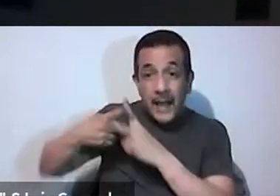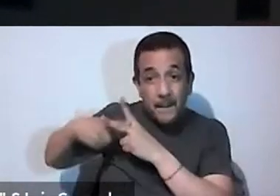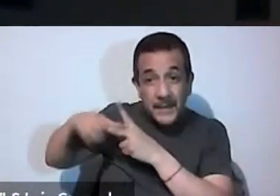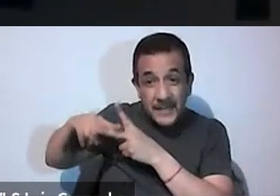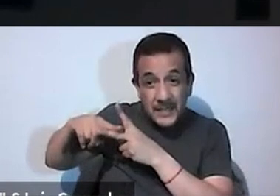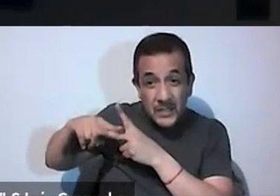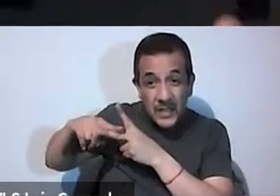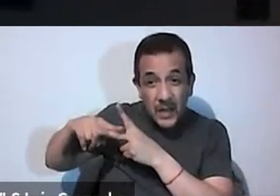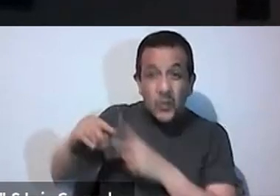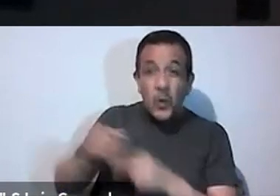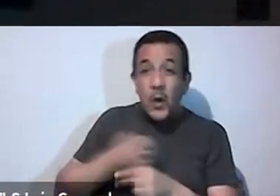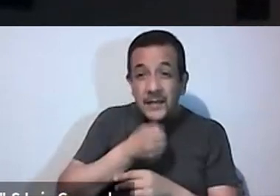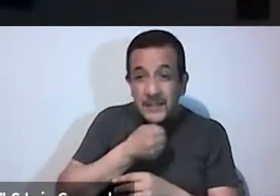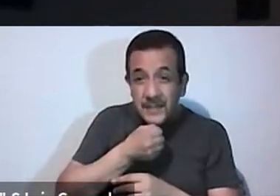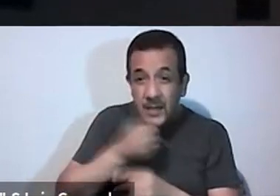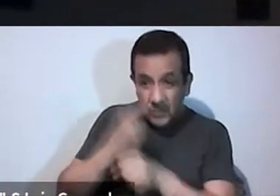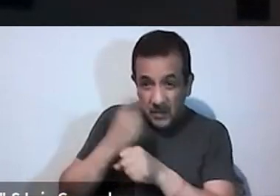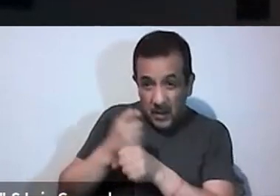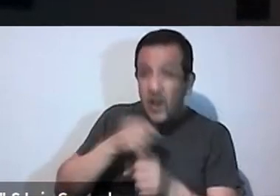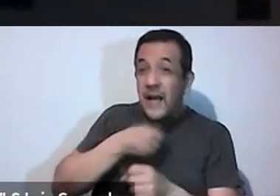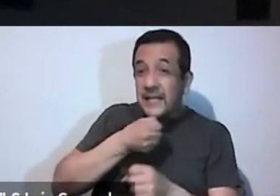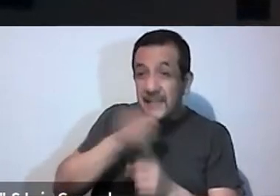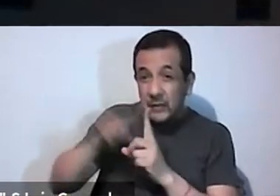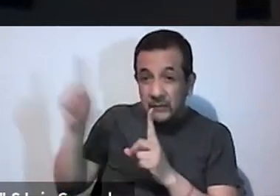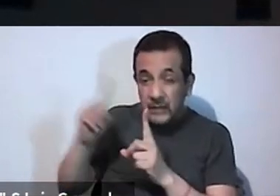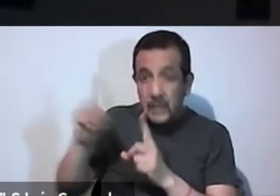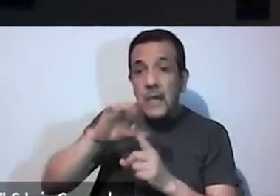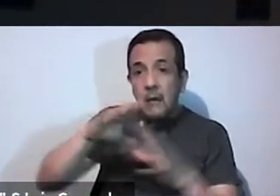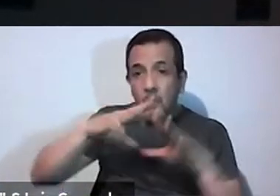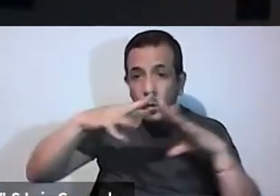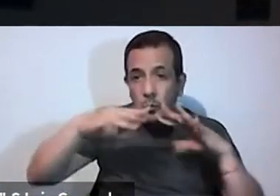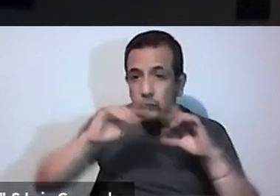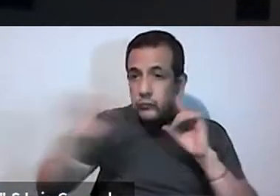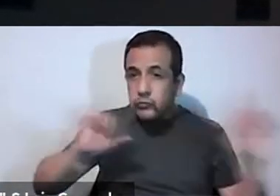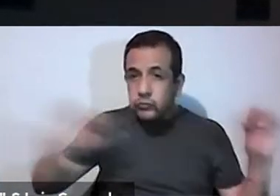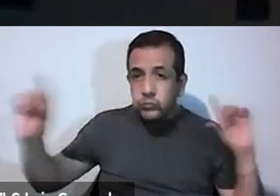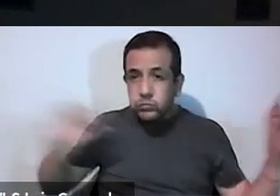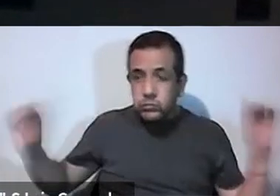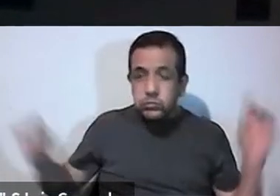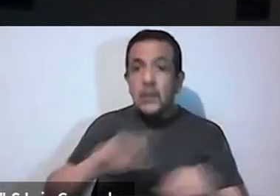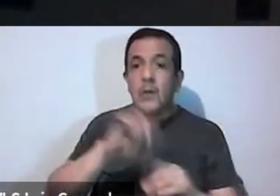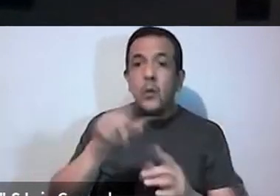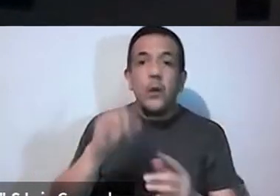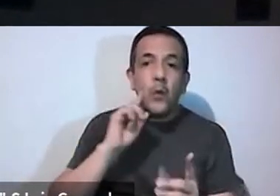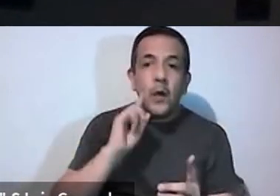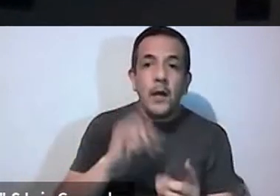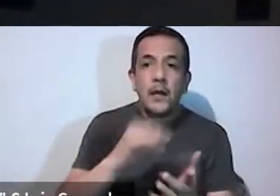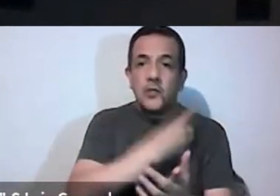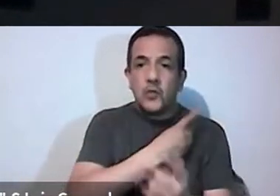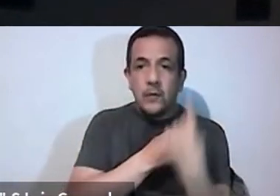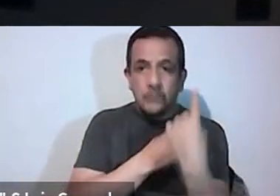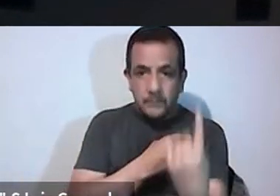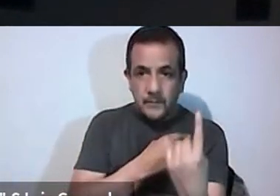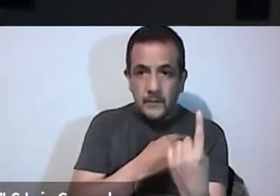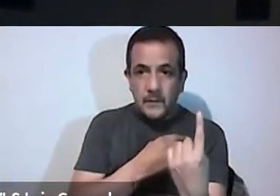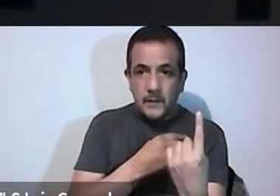a Jesús solo con la mujer, que aún seguía ahí. Entonces él